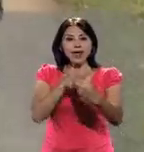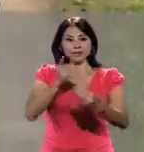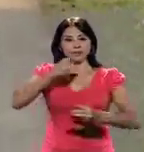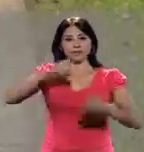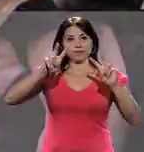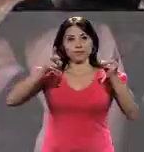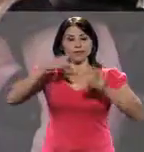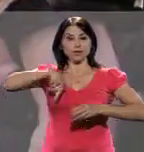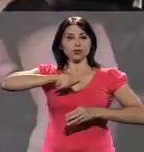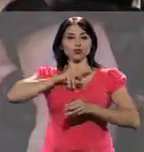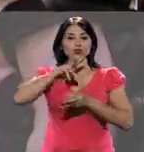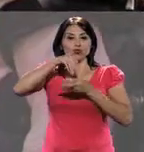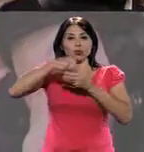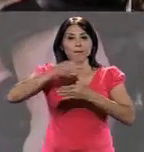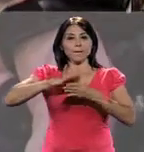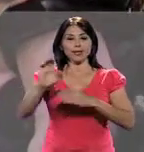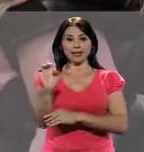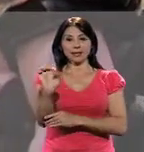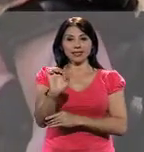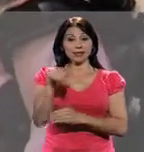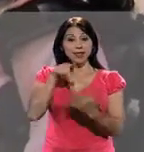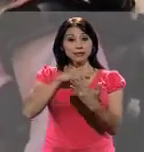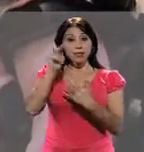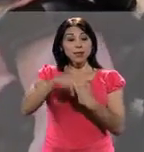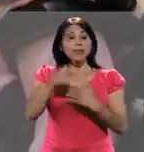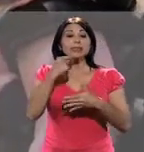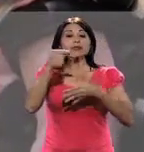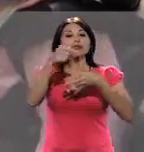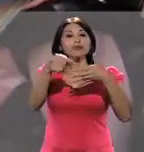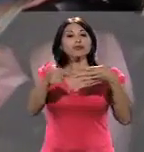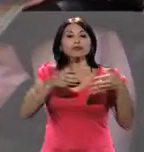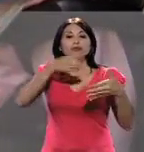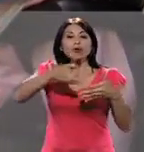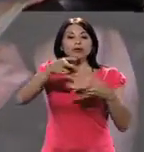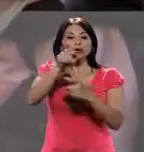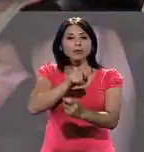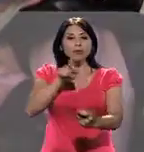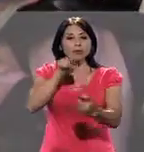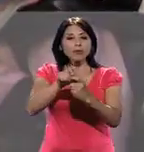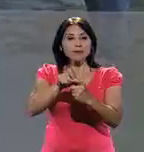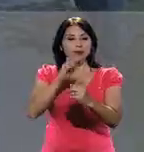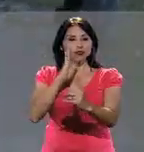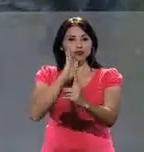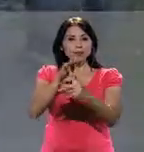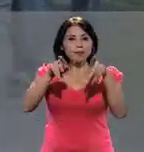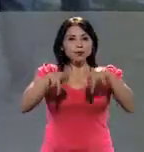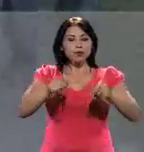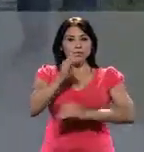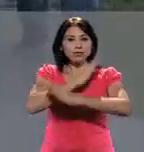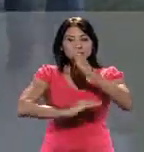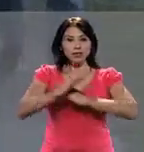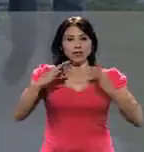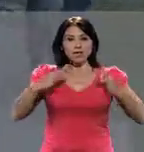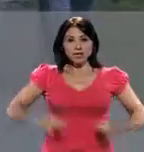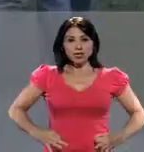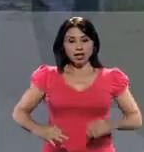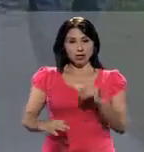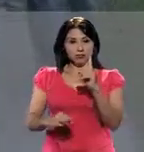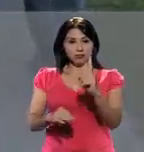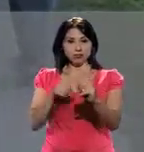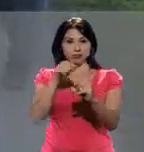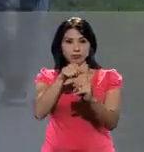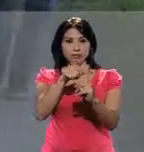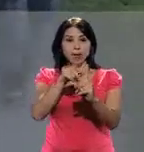esta edición le damos consejos específicos a las personas con discapacidad física y a quienes estamos a su alrededor para